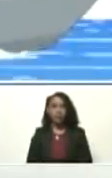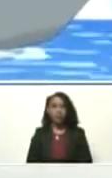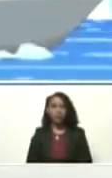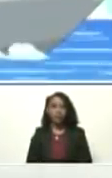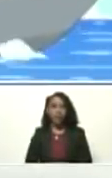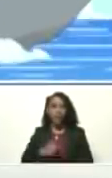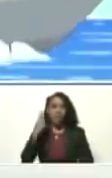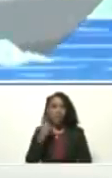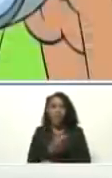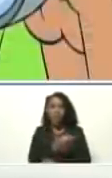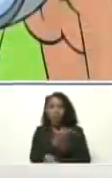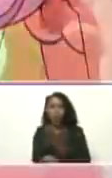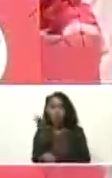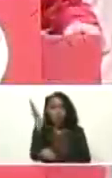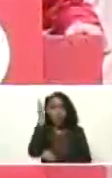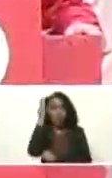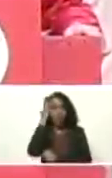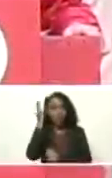Deben saber ustedes.